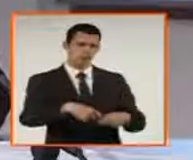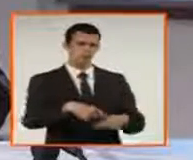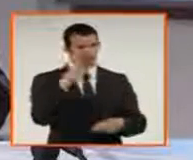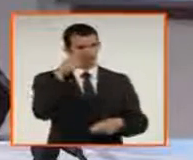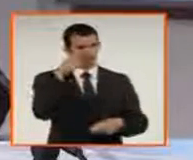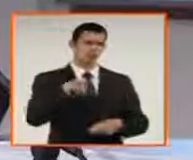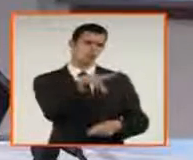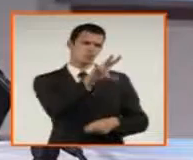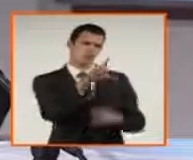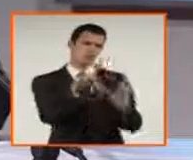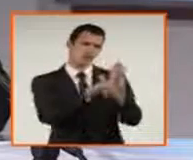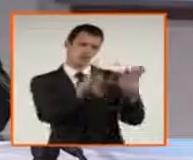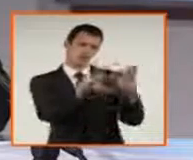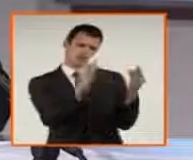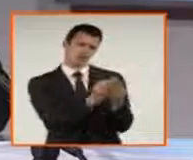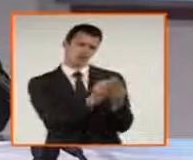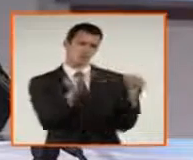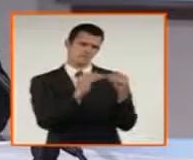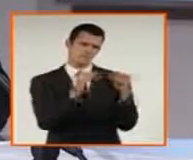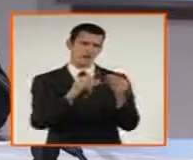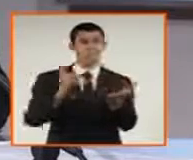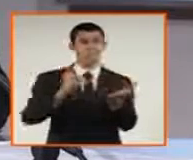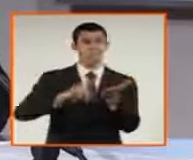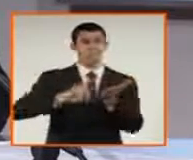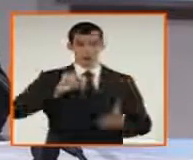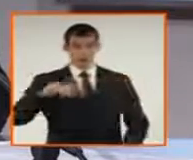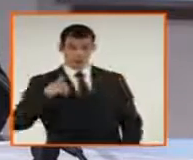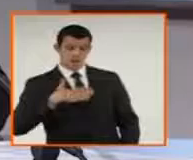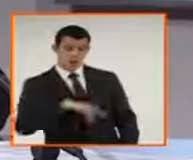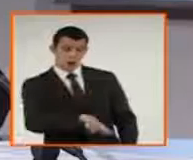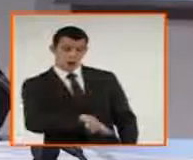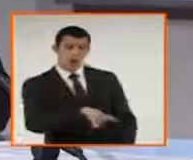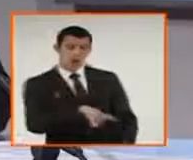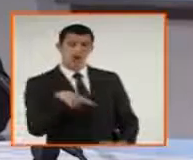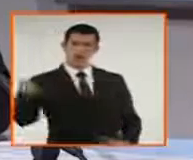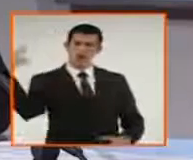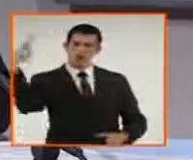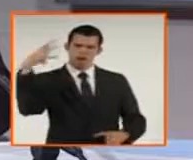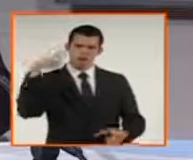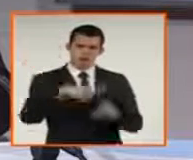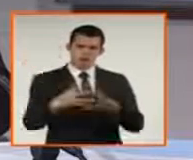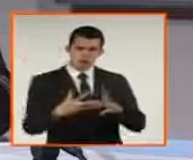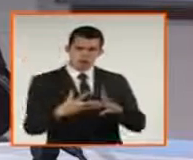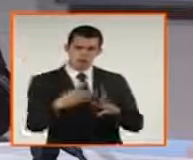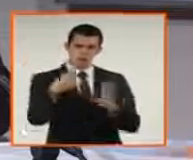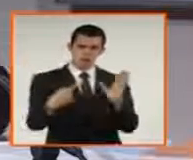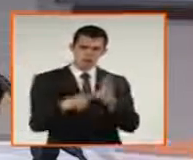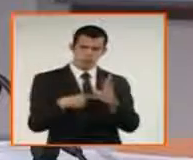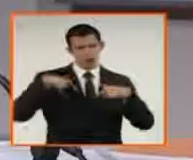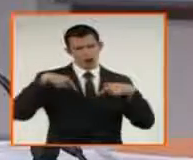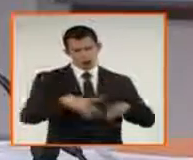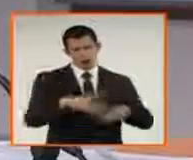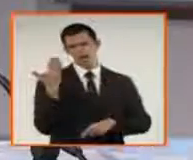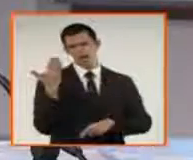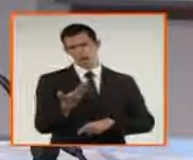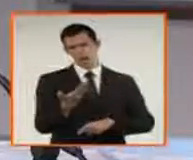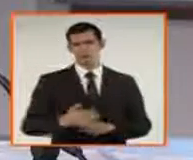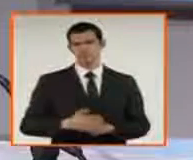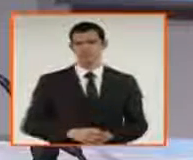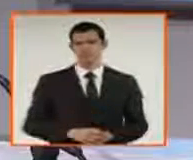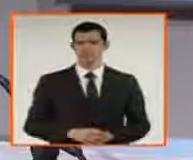en ese caso se abonan los alimentos desde que se pudo haber reclamado, no desde que se reclamó. Bueno, pues ya ven